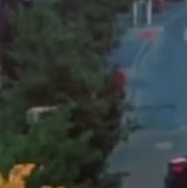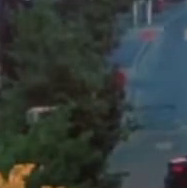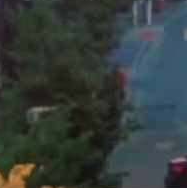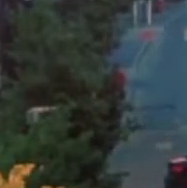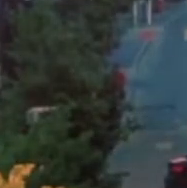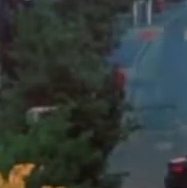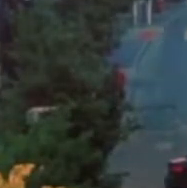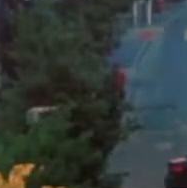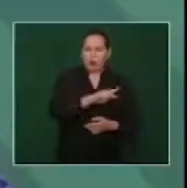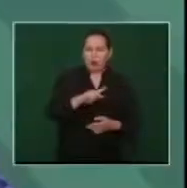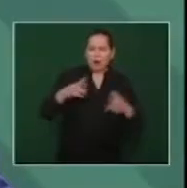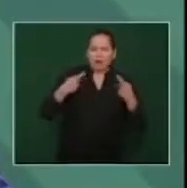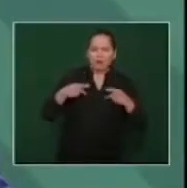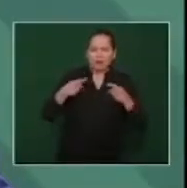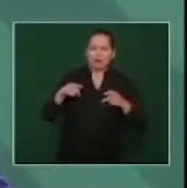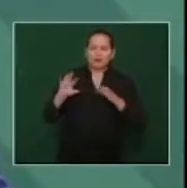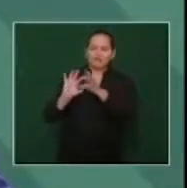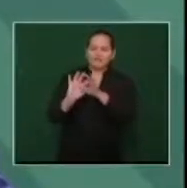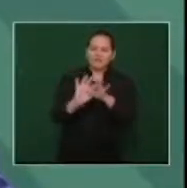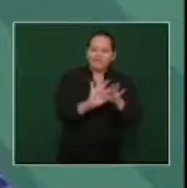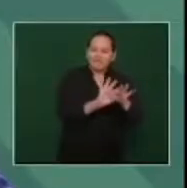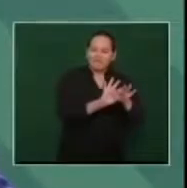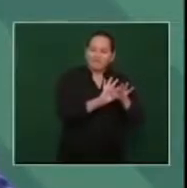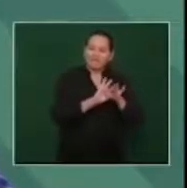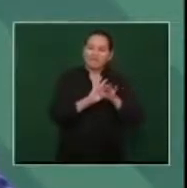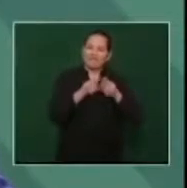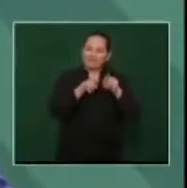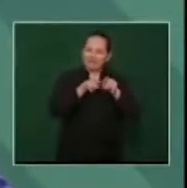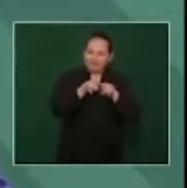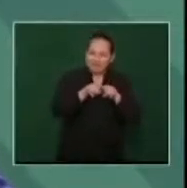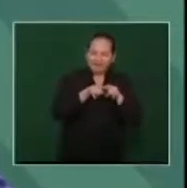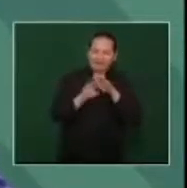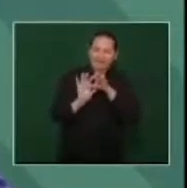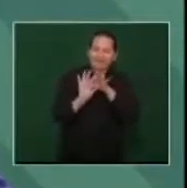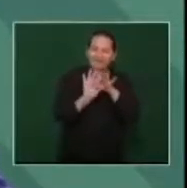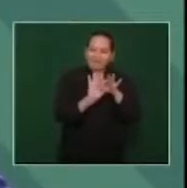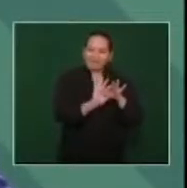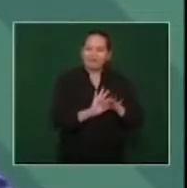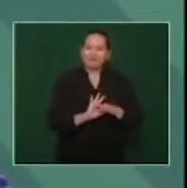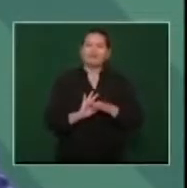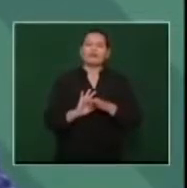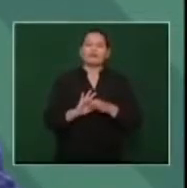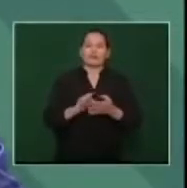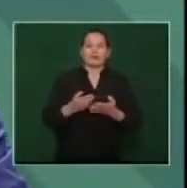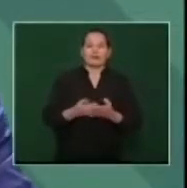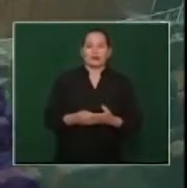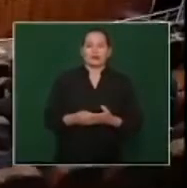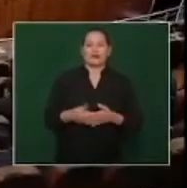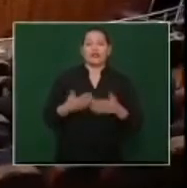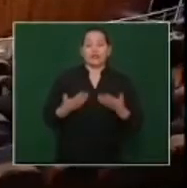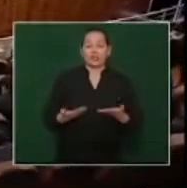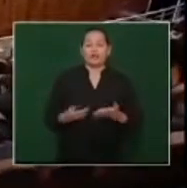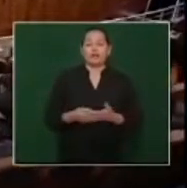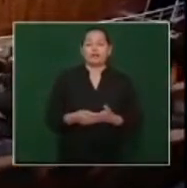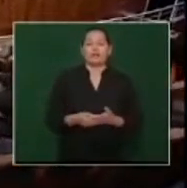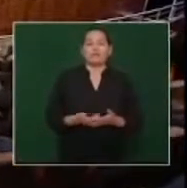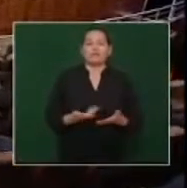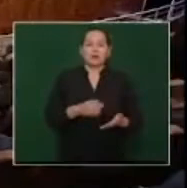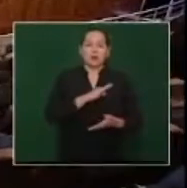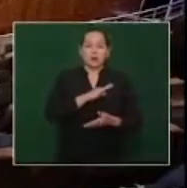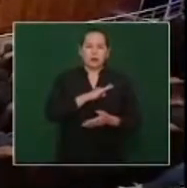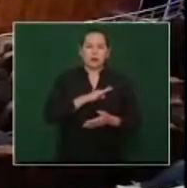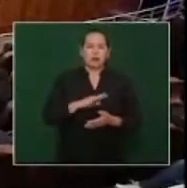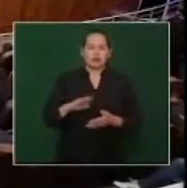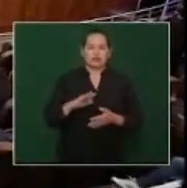algo importante. El presidente de México lo mencionó, que en la conversación que tuvo con su homólogo Joe